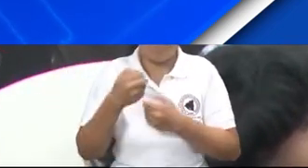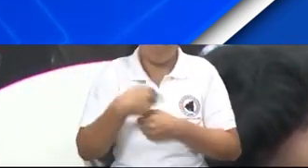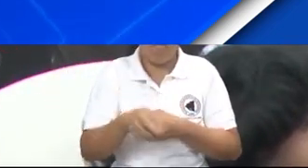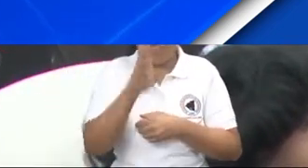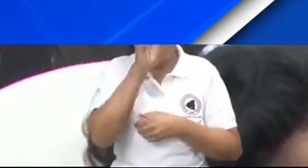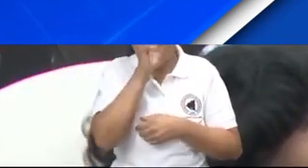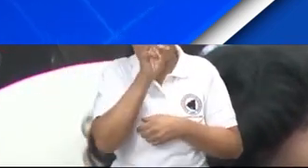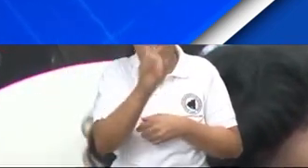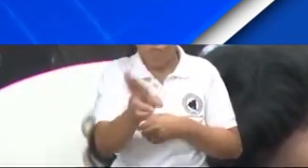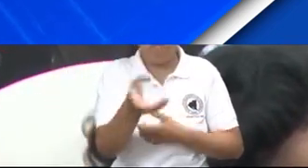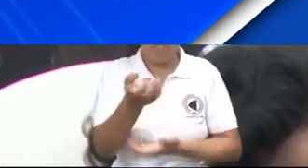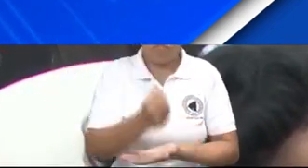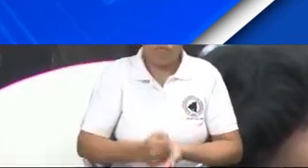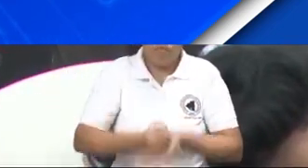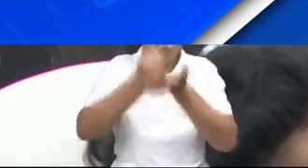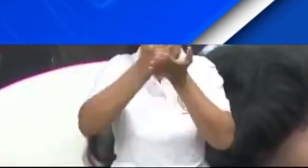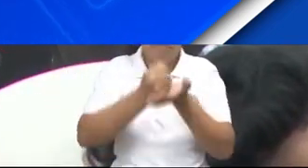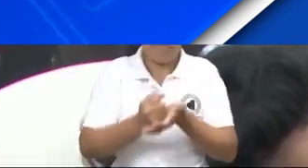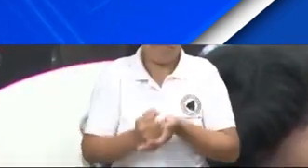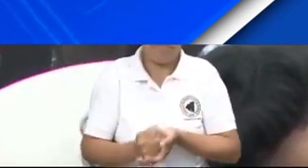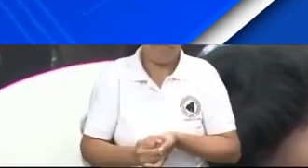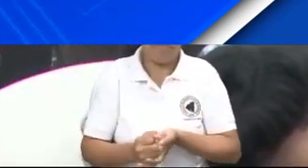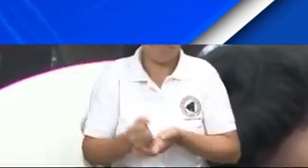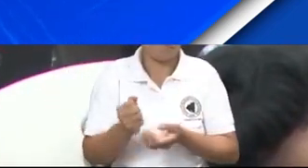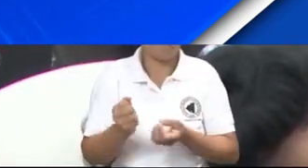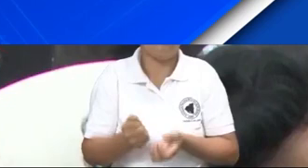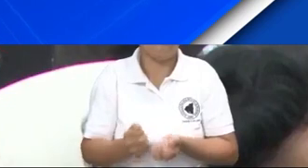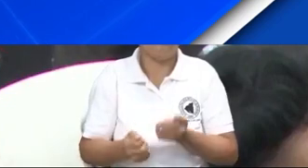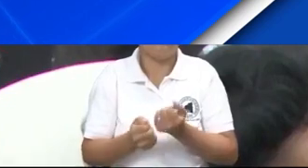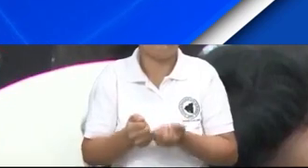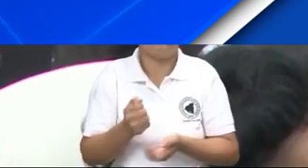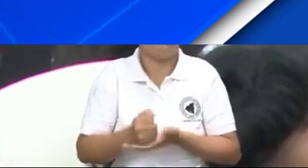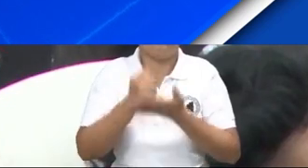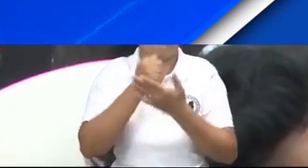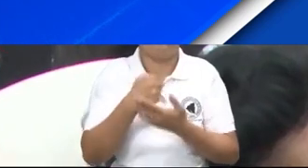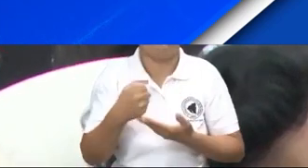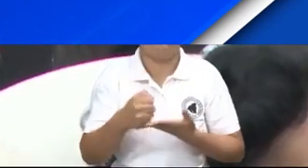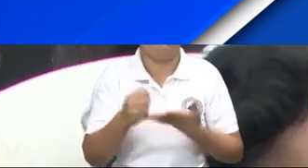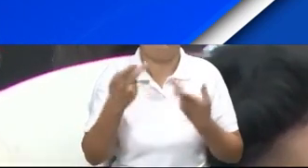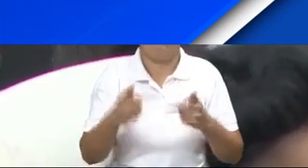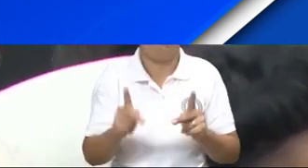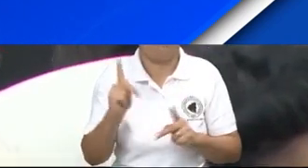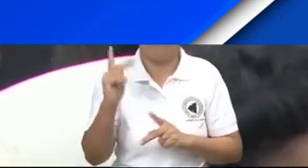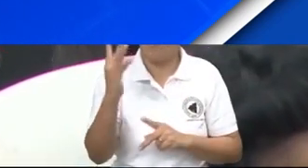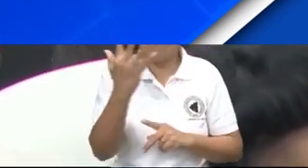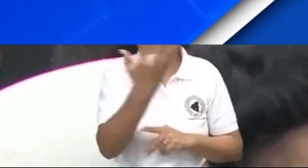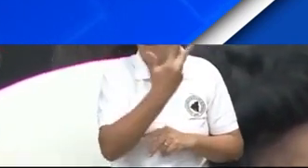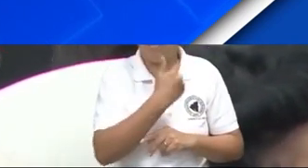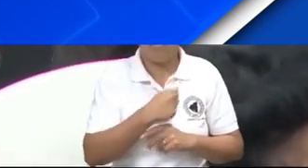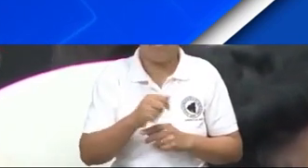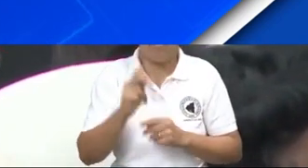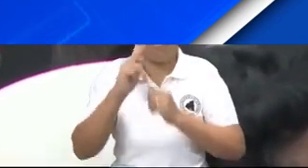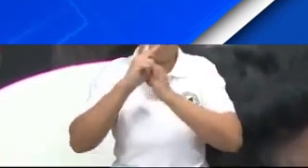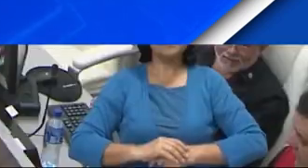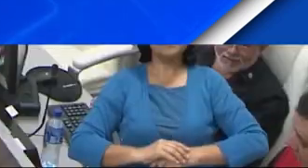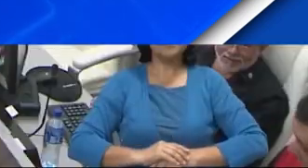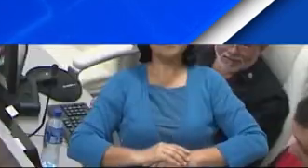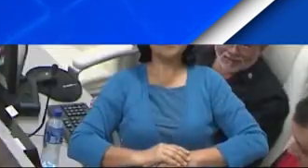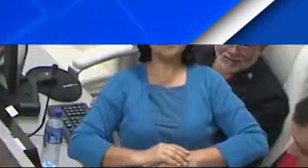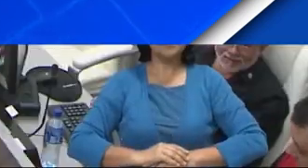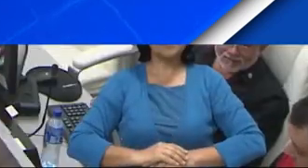del respeto, la cooperación y la solidaridad con todos los países del